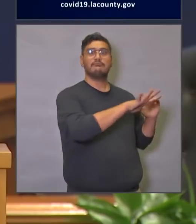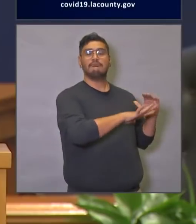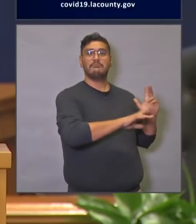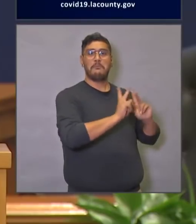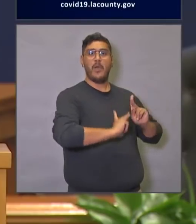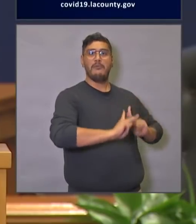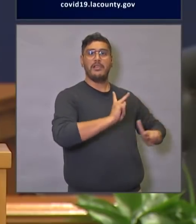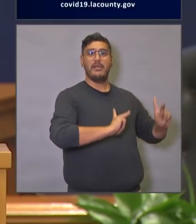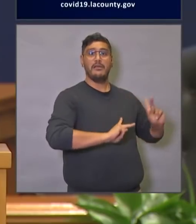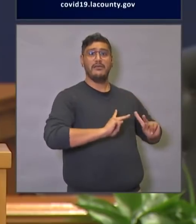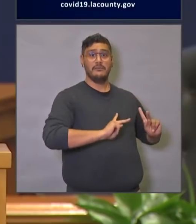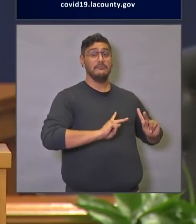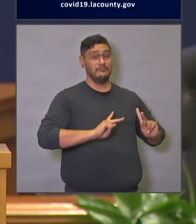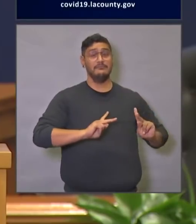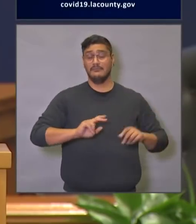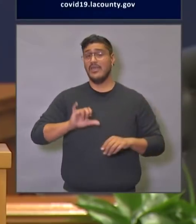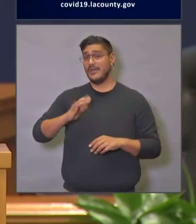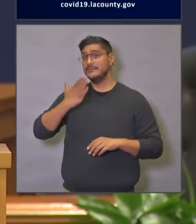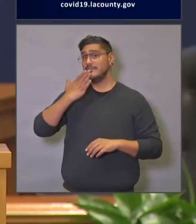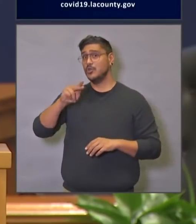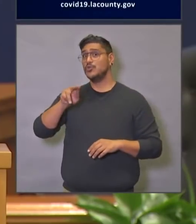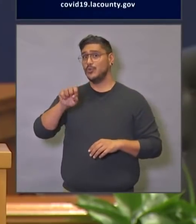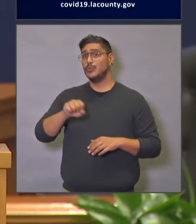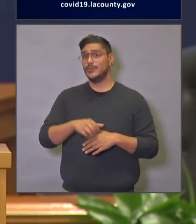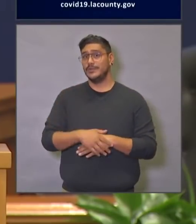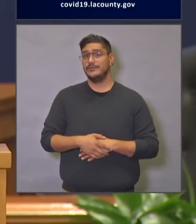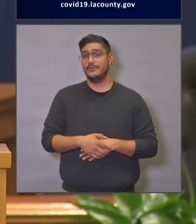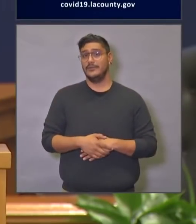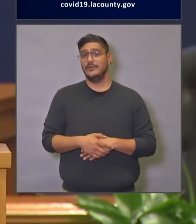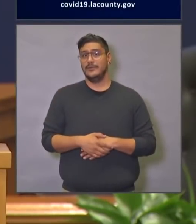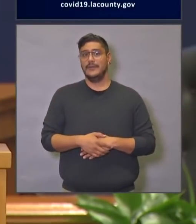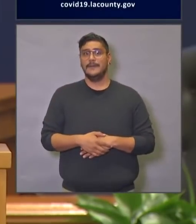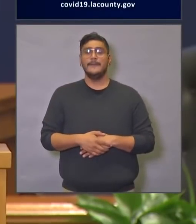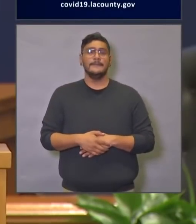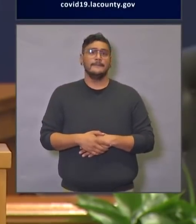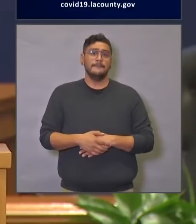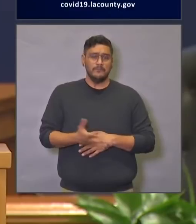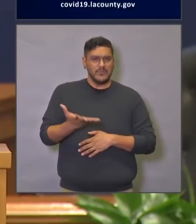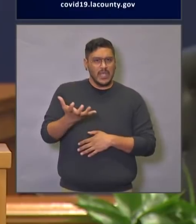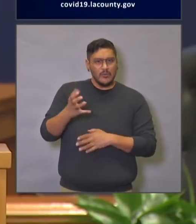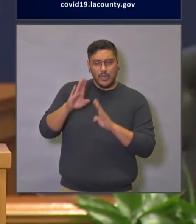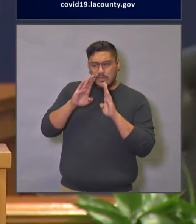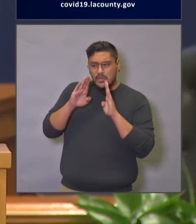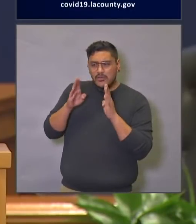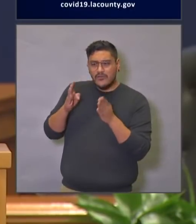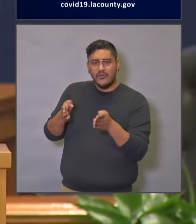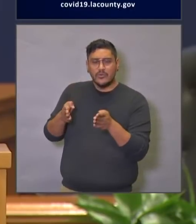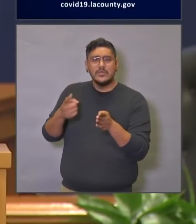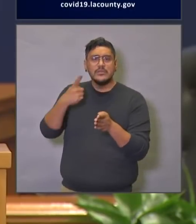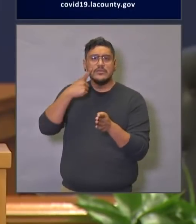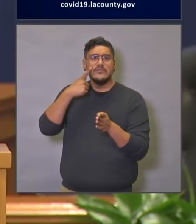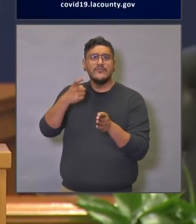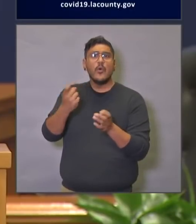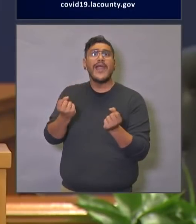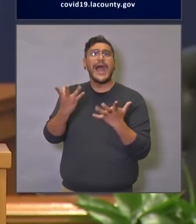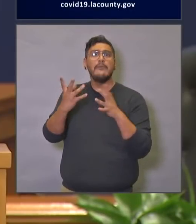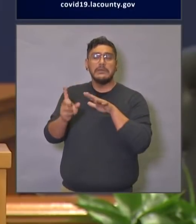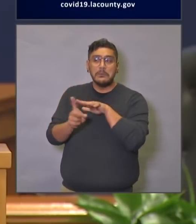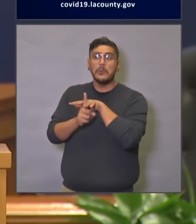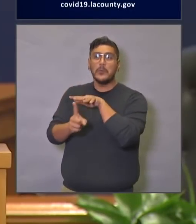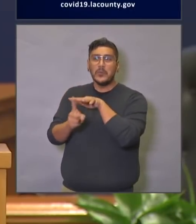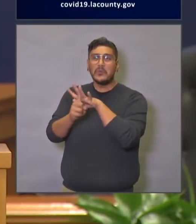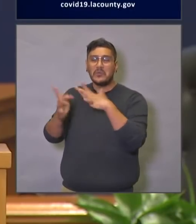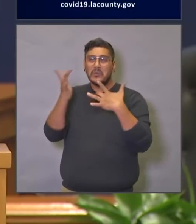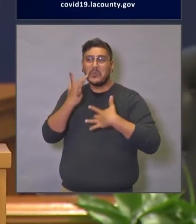eso sí está bien. Nos da buenas noticias. Y quiero llamar atención sobre casos en los negocios, muchos de los